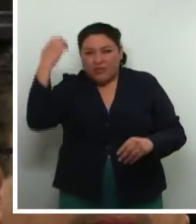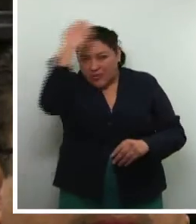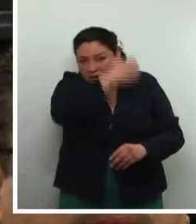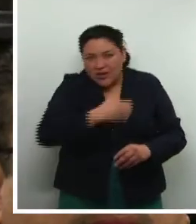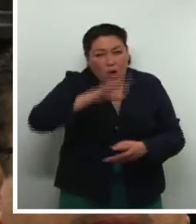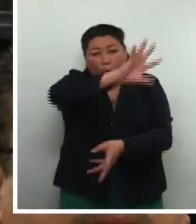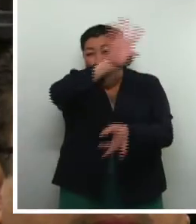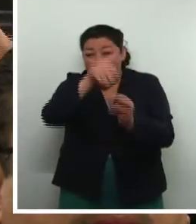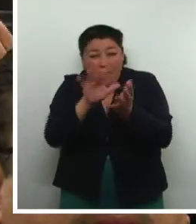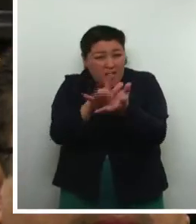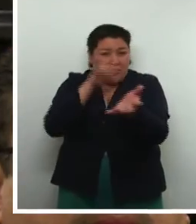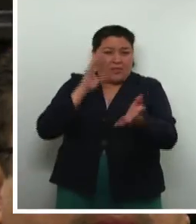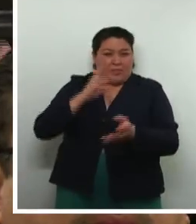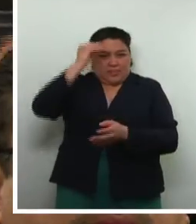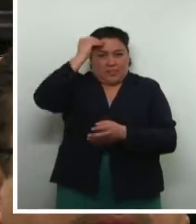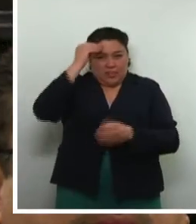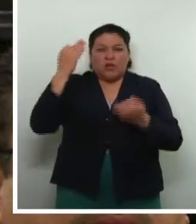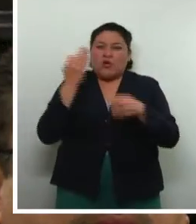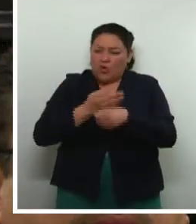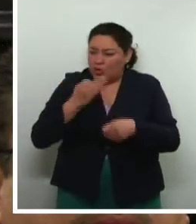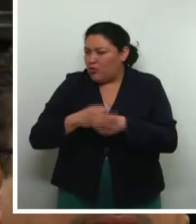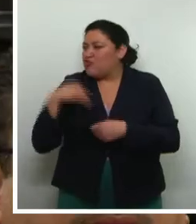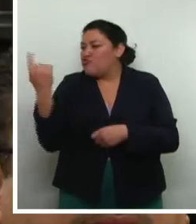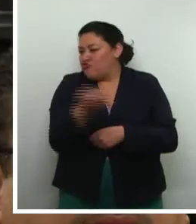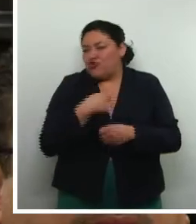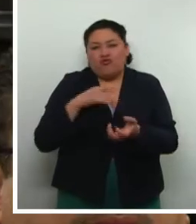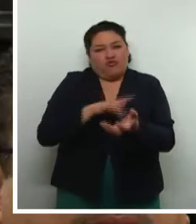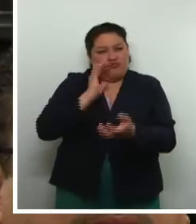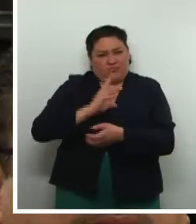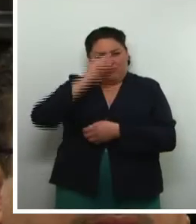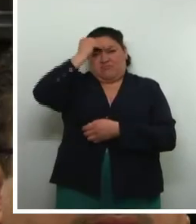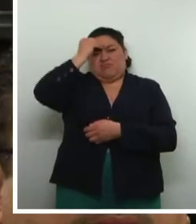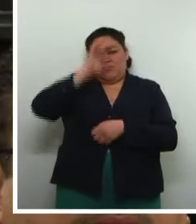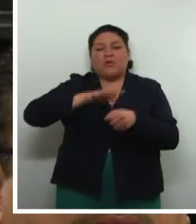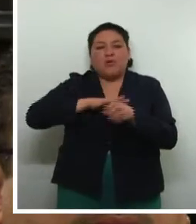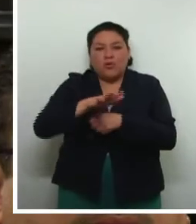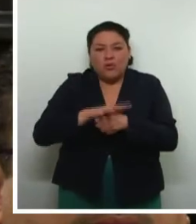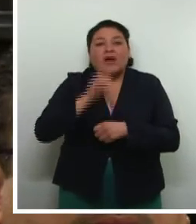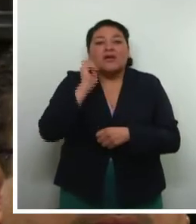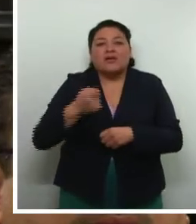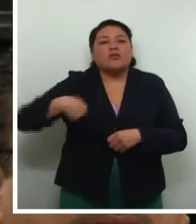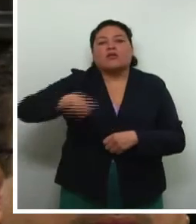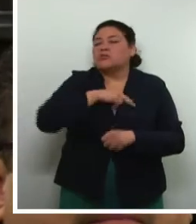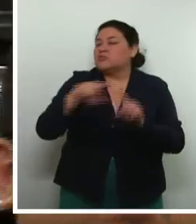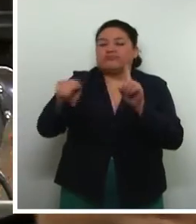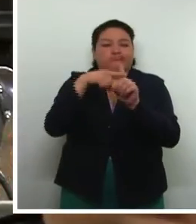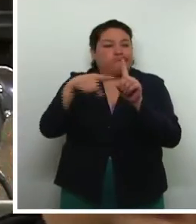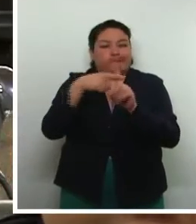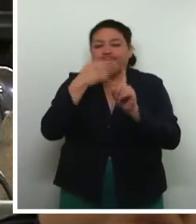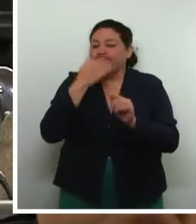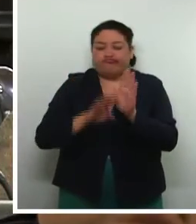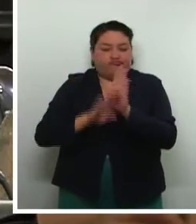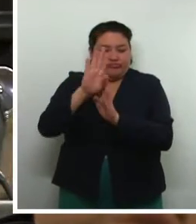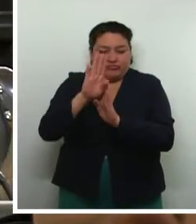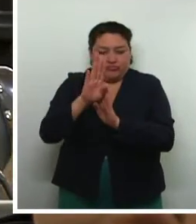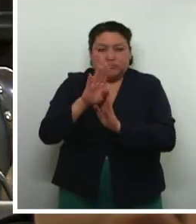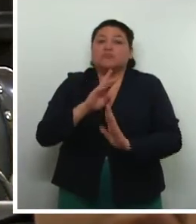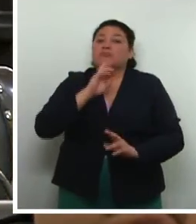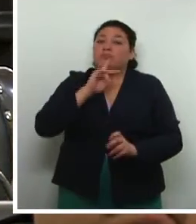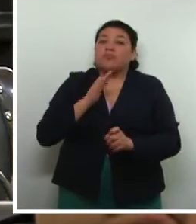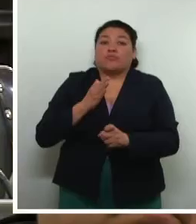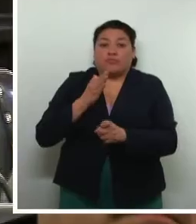quedo y con el que exhorto a que todos nos quedemos, es que es positivo y que vale más la pena